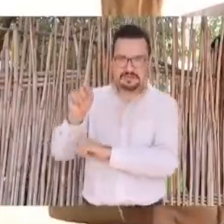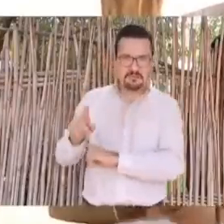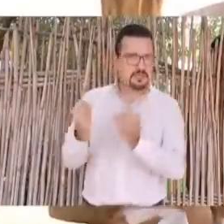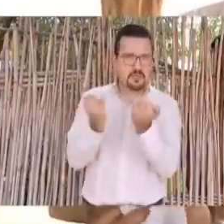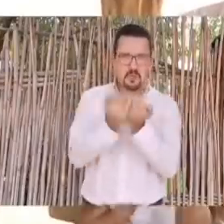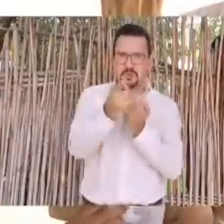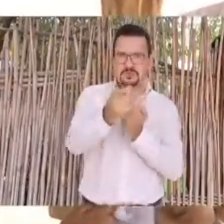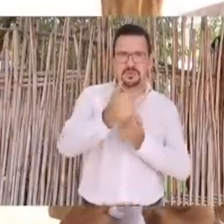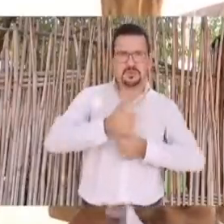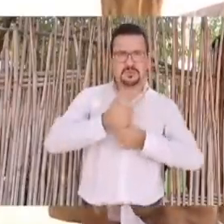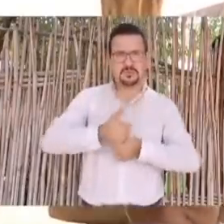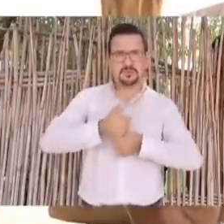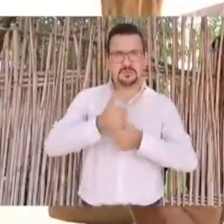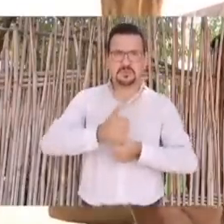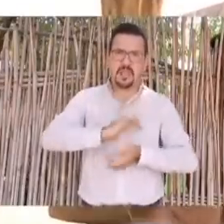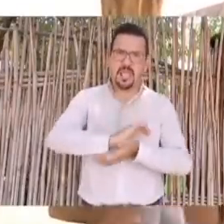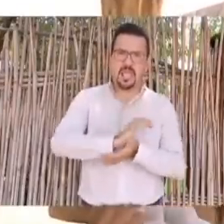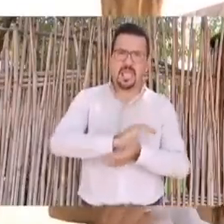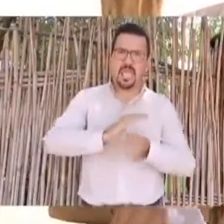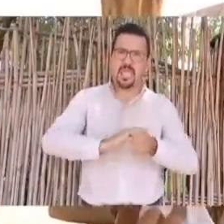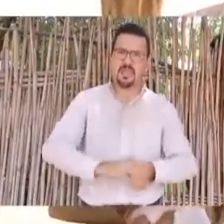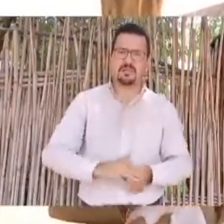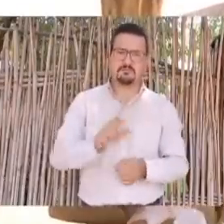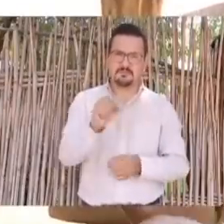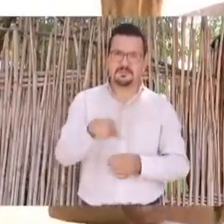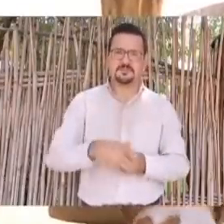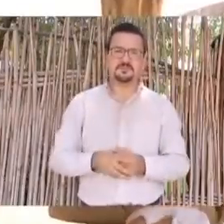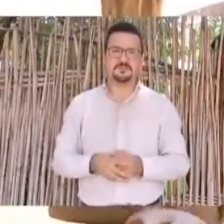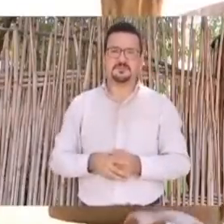padecieron de represión. Lo que